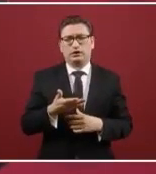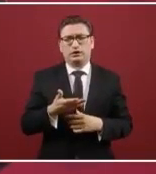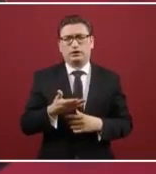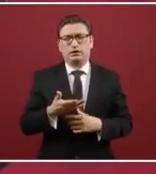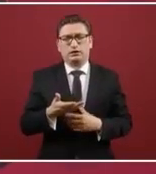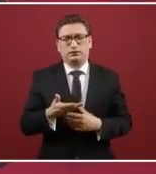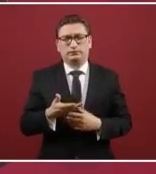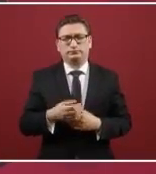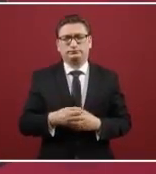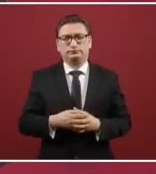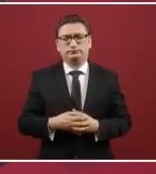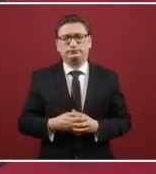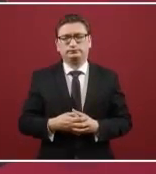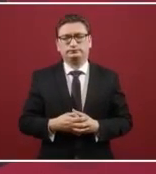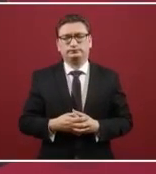mantenerlos